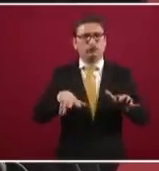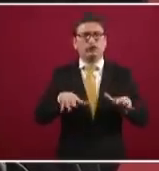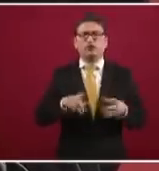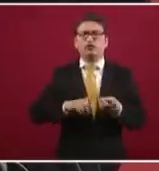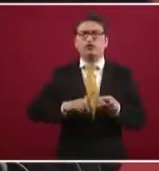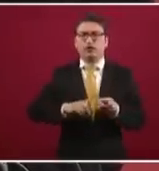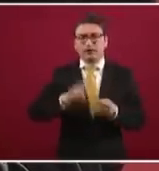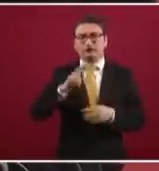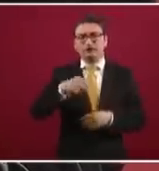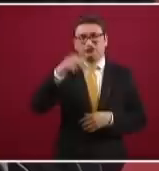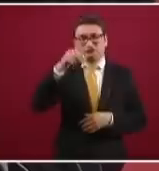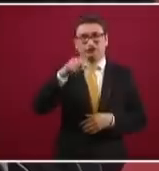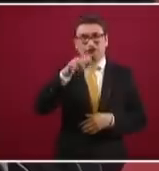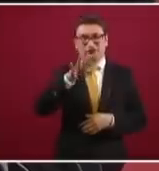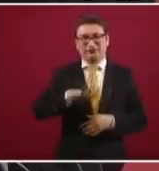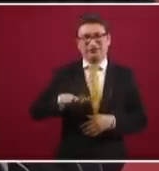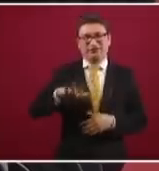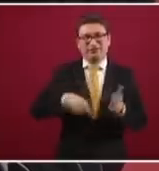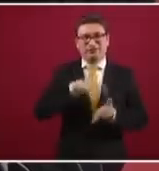en San Antonio,